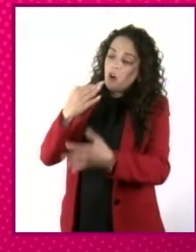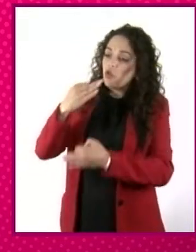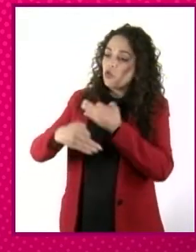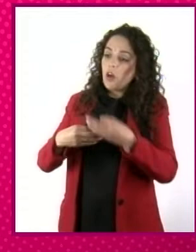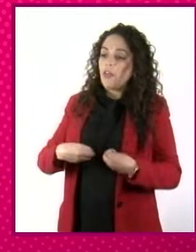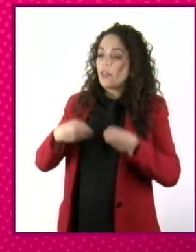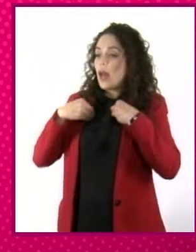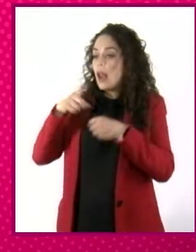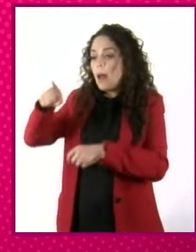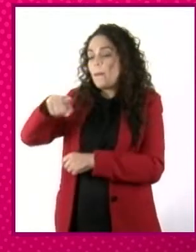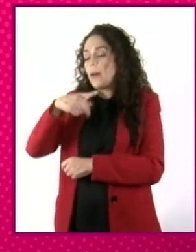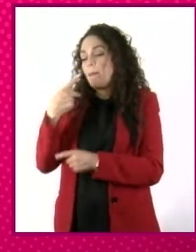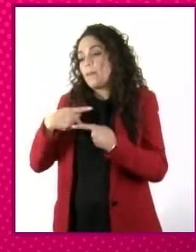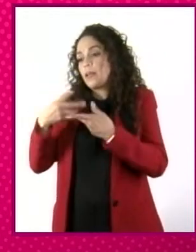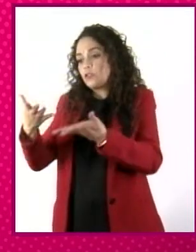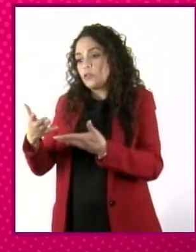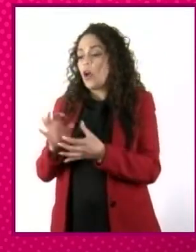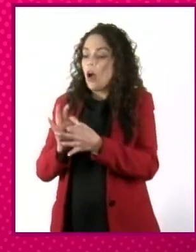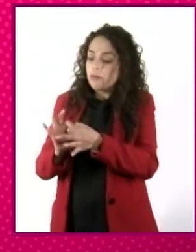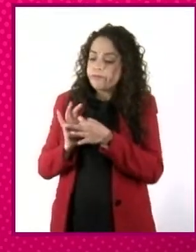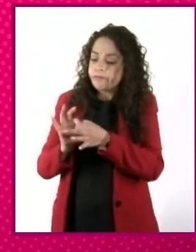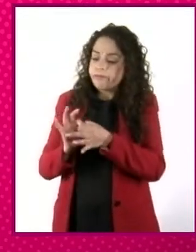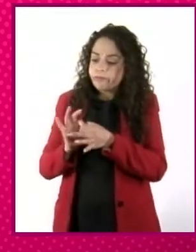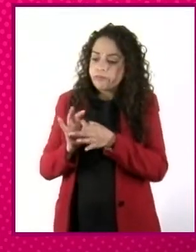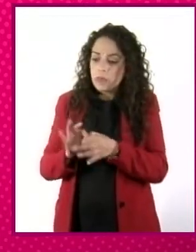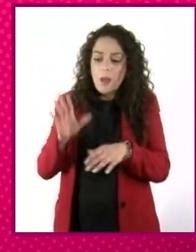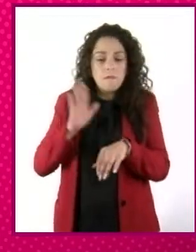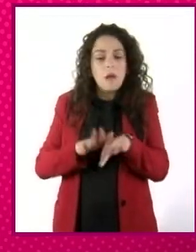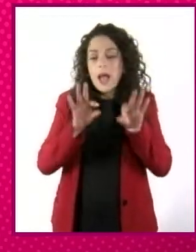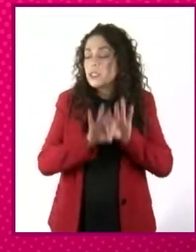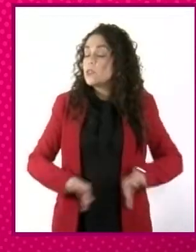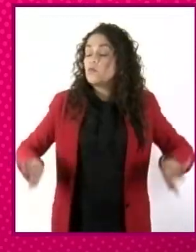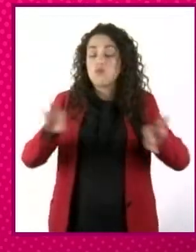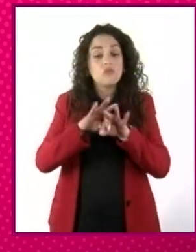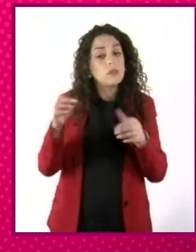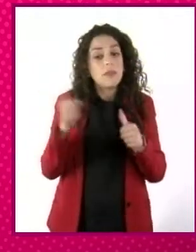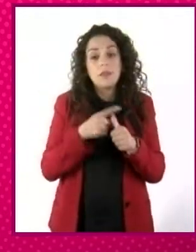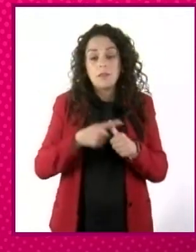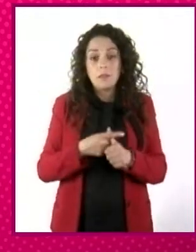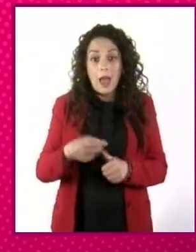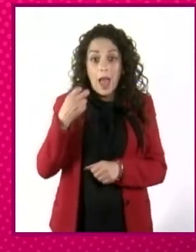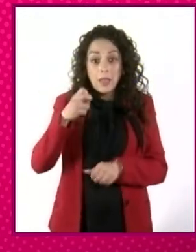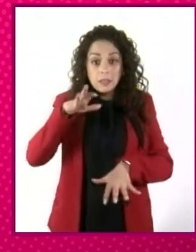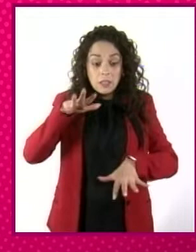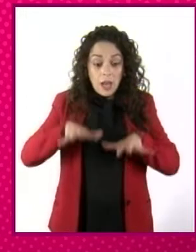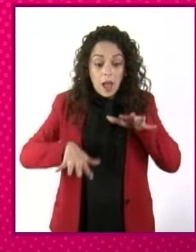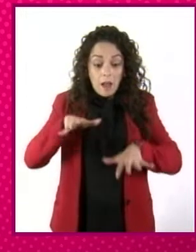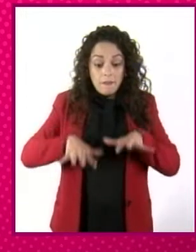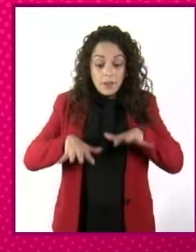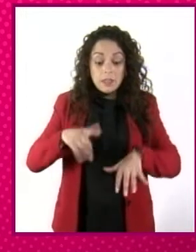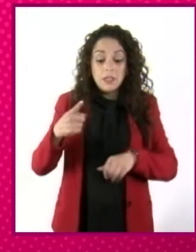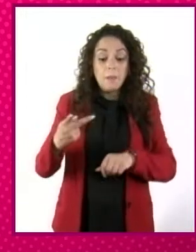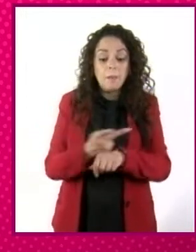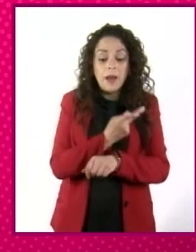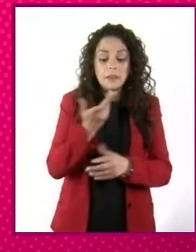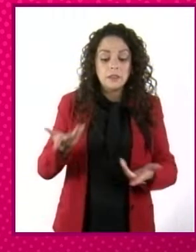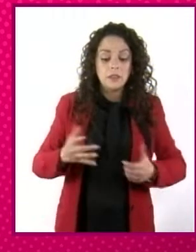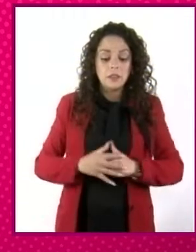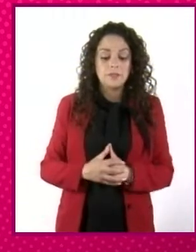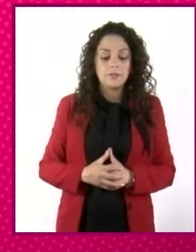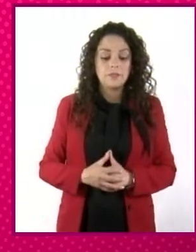amor de pareja debiera ser el amor más importante. Y entonces eso muchas veces hace que